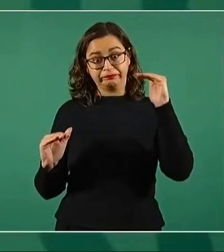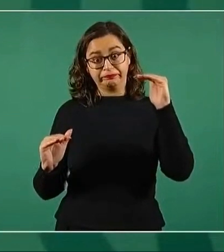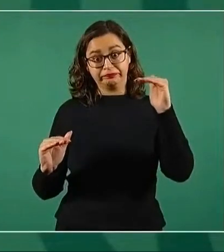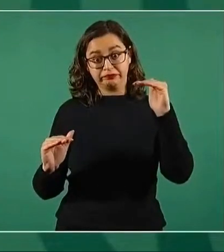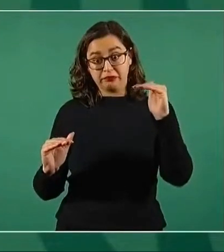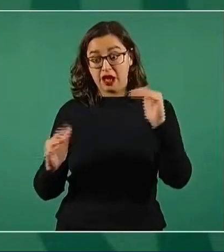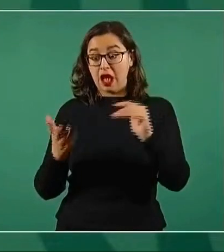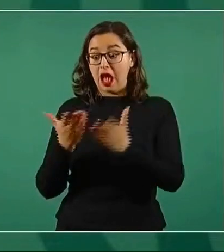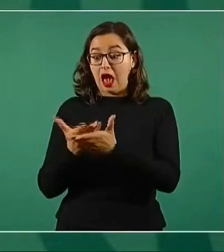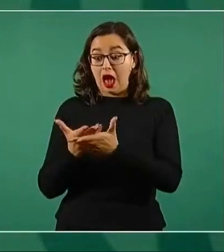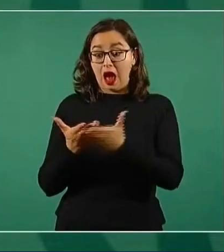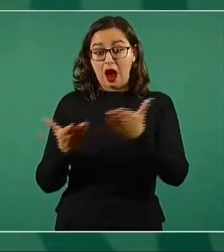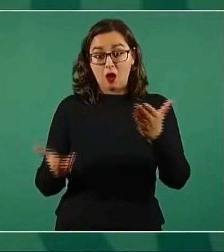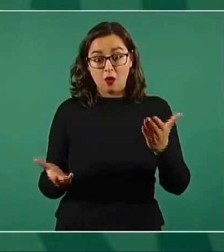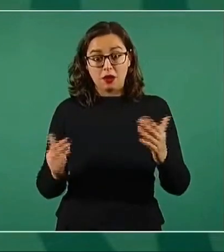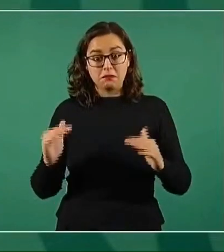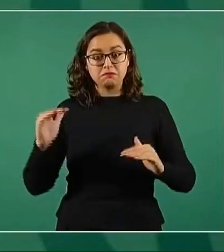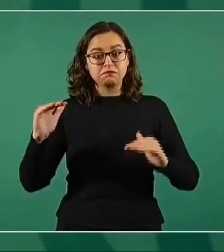No pasaba.